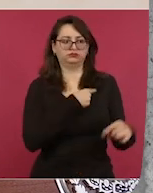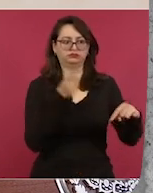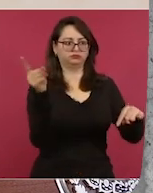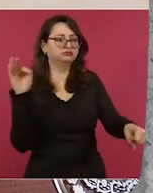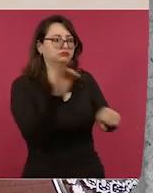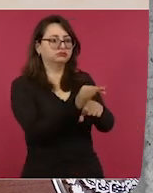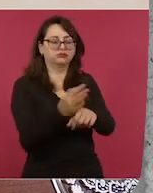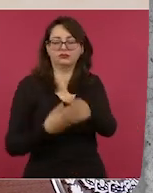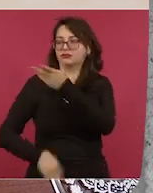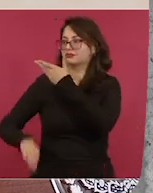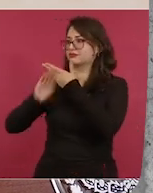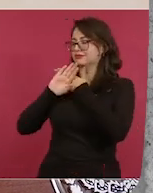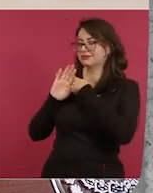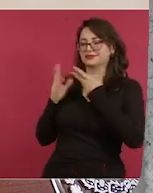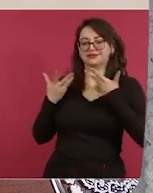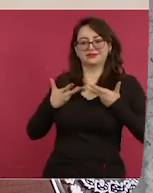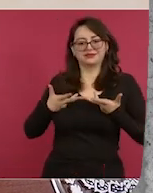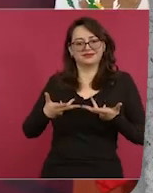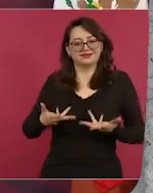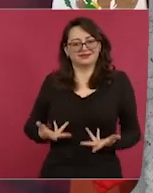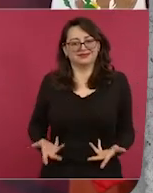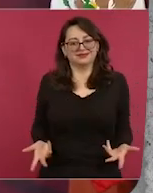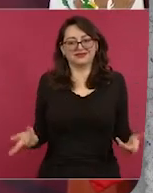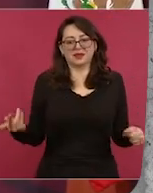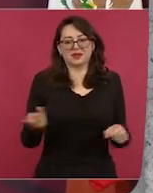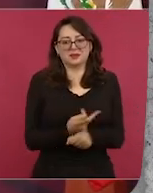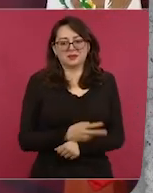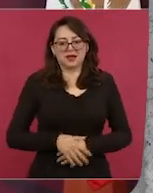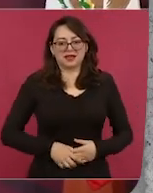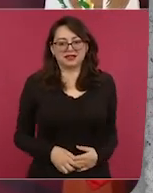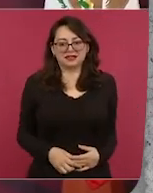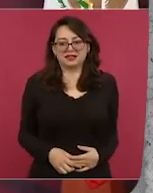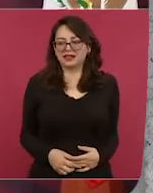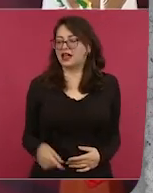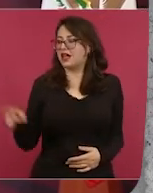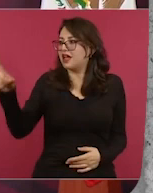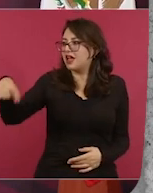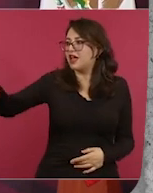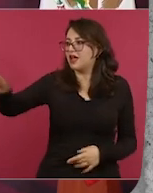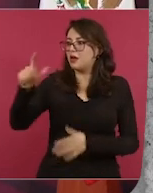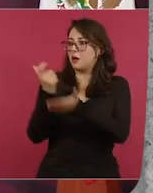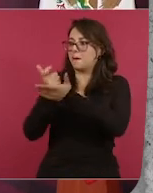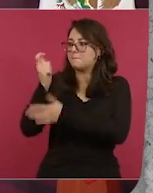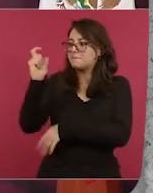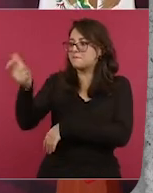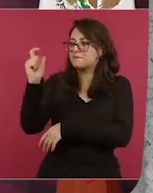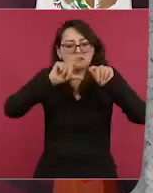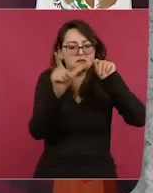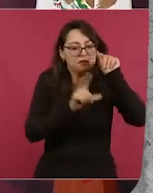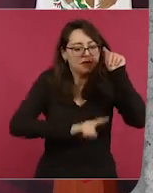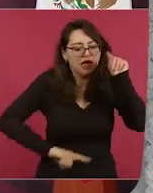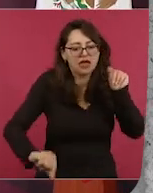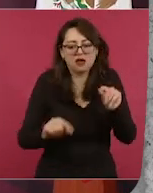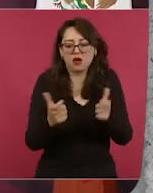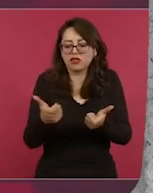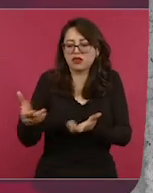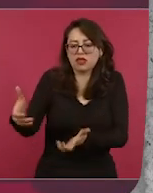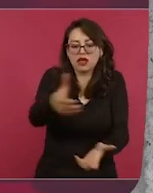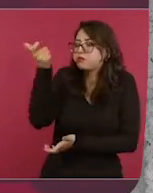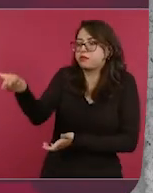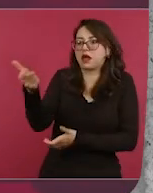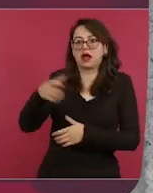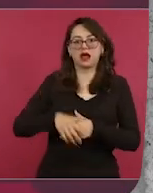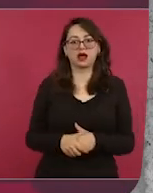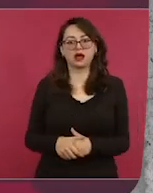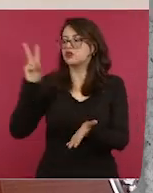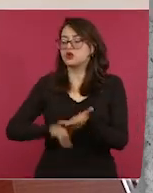pueblo de México y a ese magistrado se le paga con dinero del presupuesto que es dinero del pueblo y además está